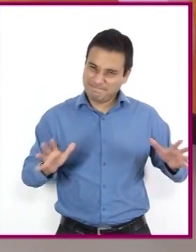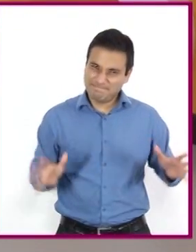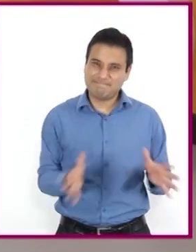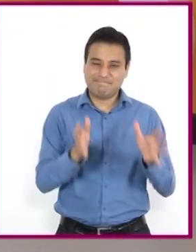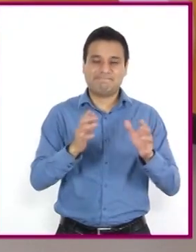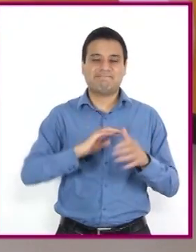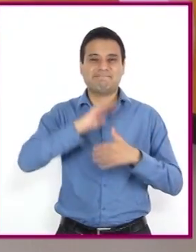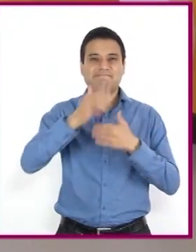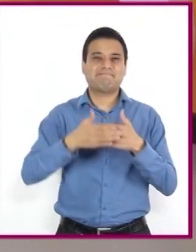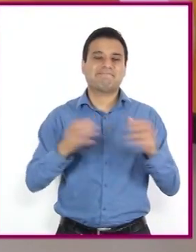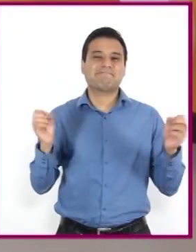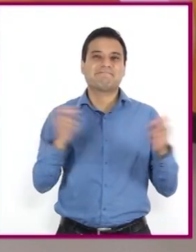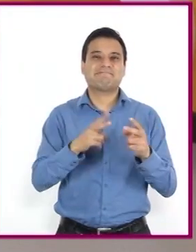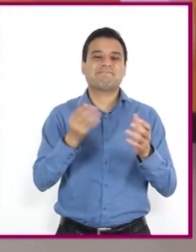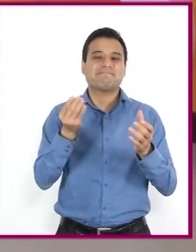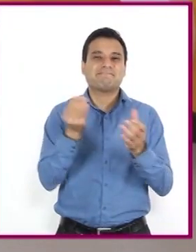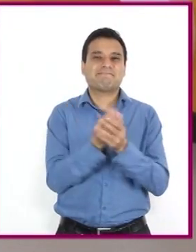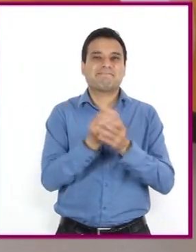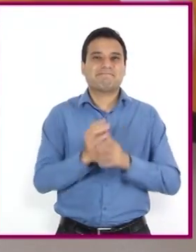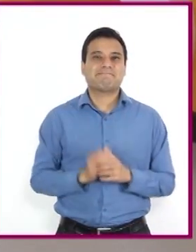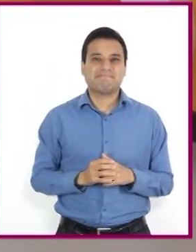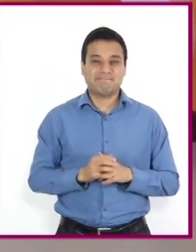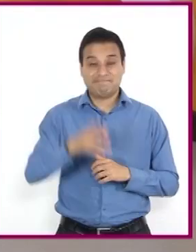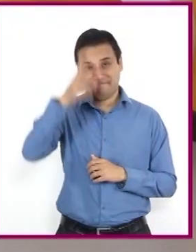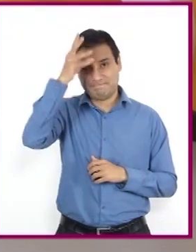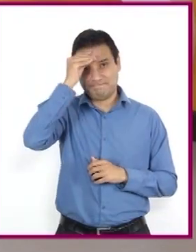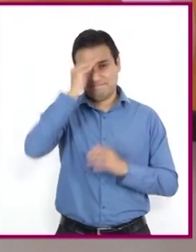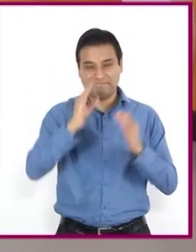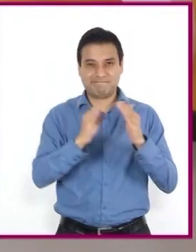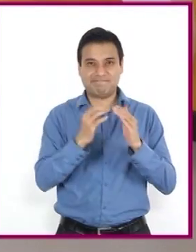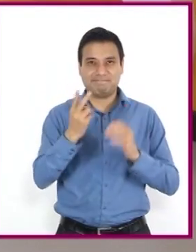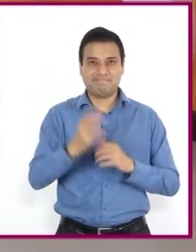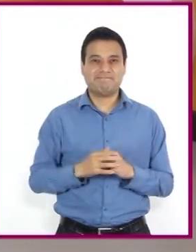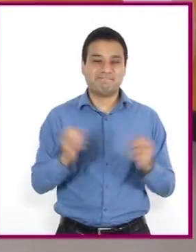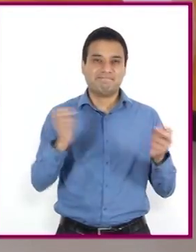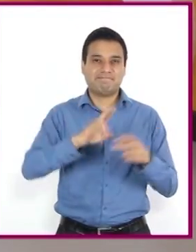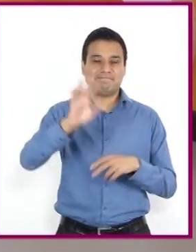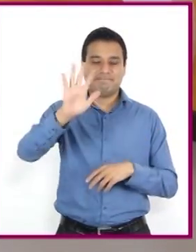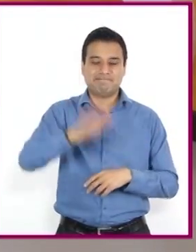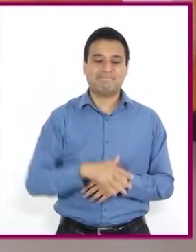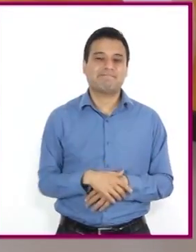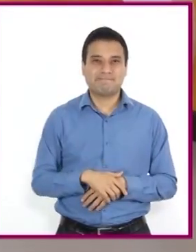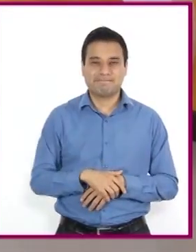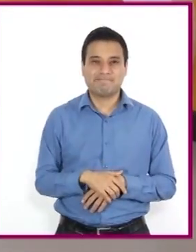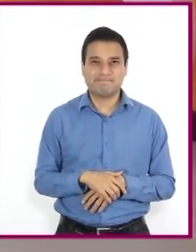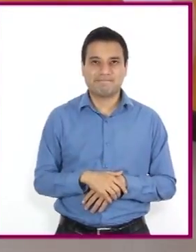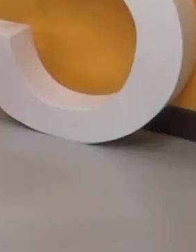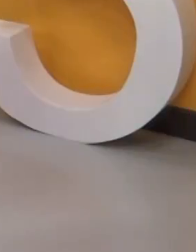reencontremos en la próxima sesión de Aprende en Casa 2. Hasta pronto.